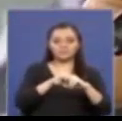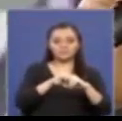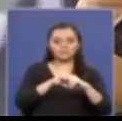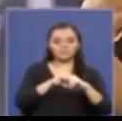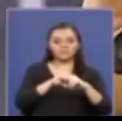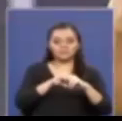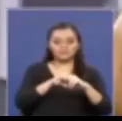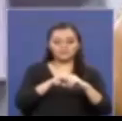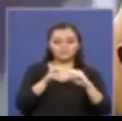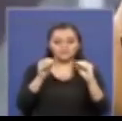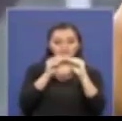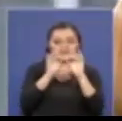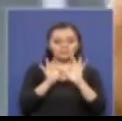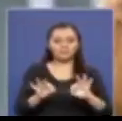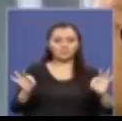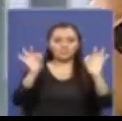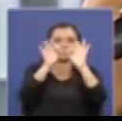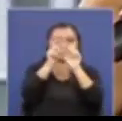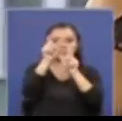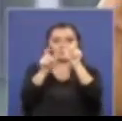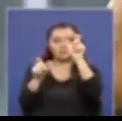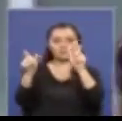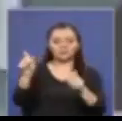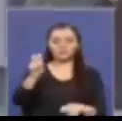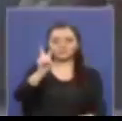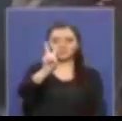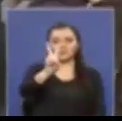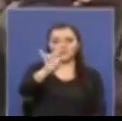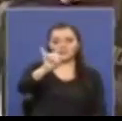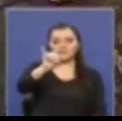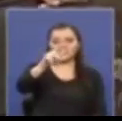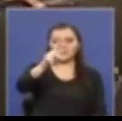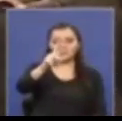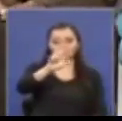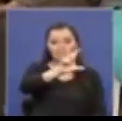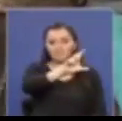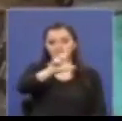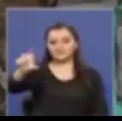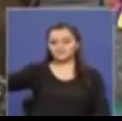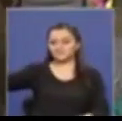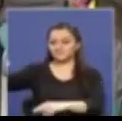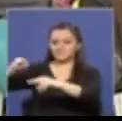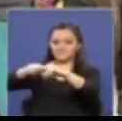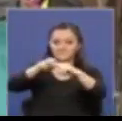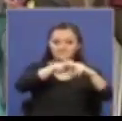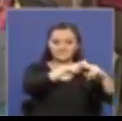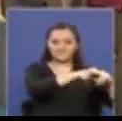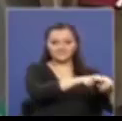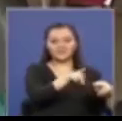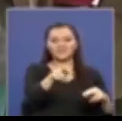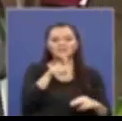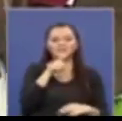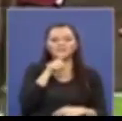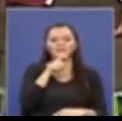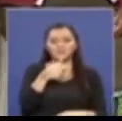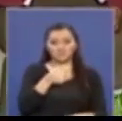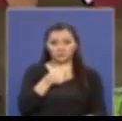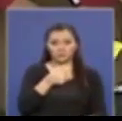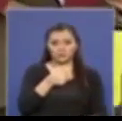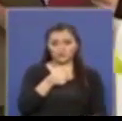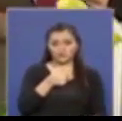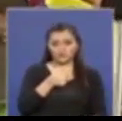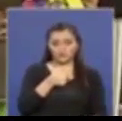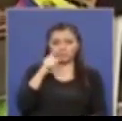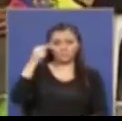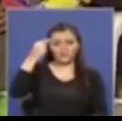VIP, Very Important Person. Para la revolución, las personas más importantes, ¿no? Son el presidente, ministro. En nuestro